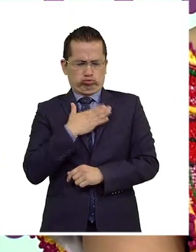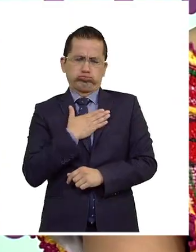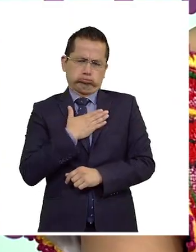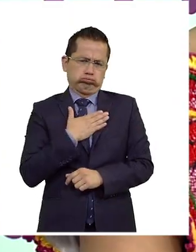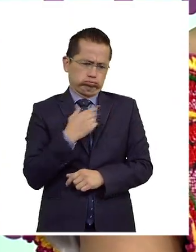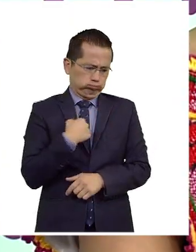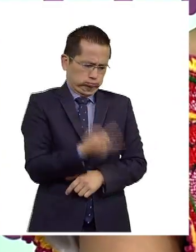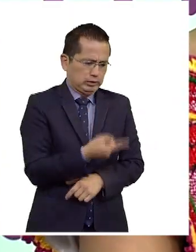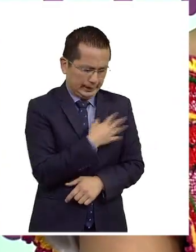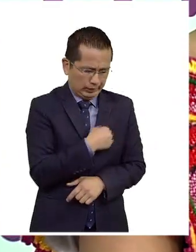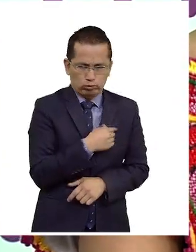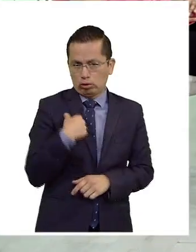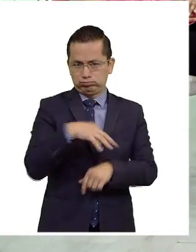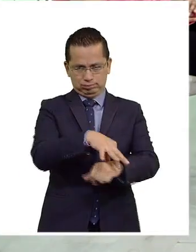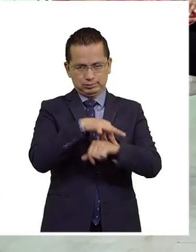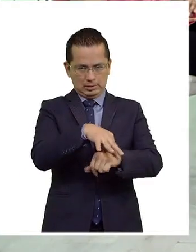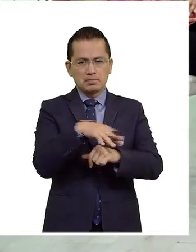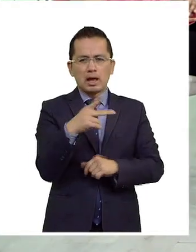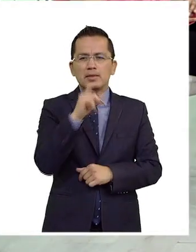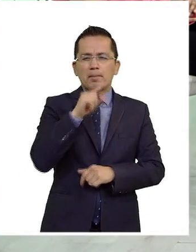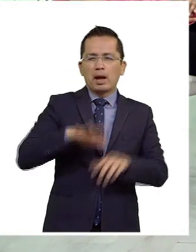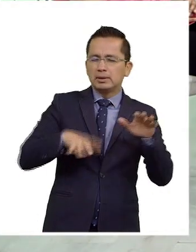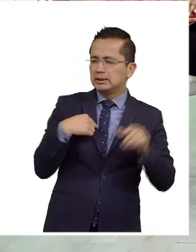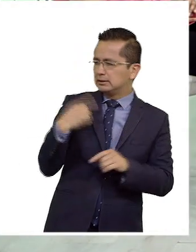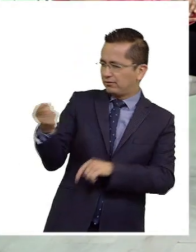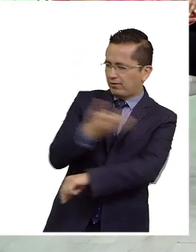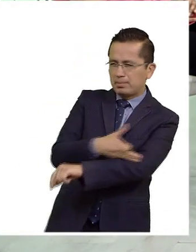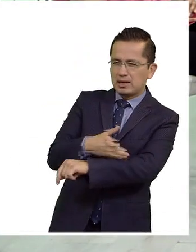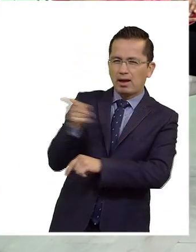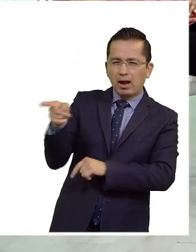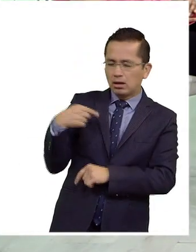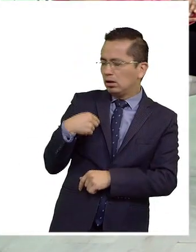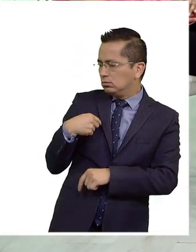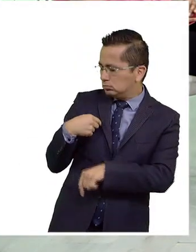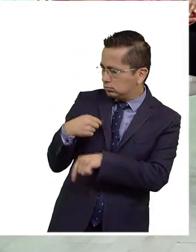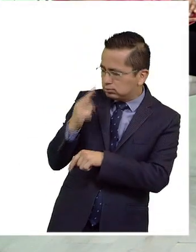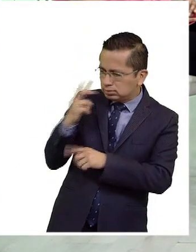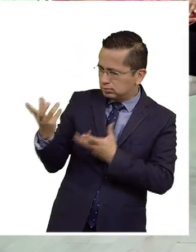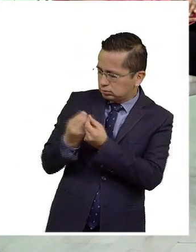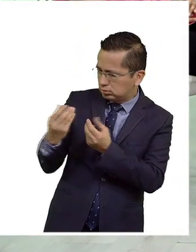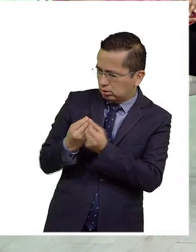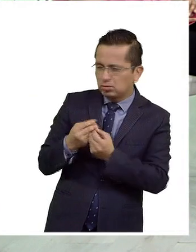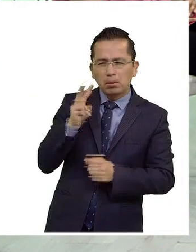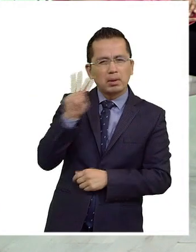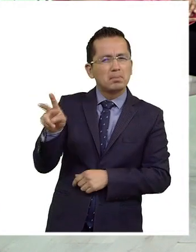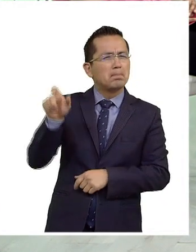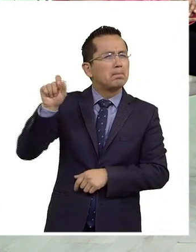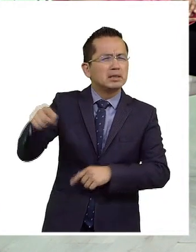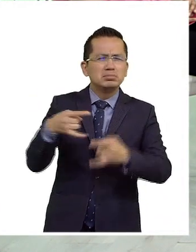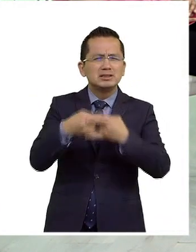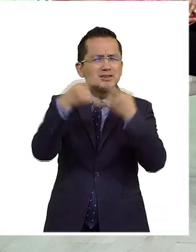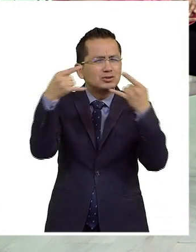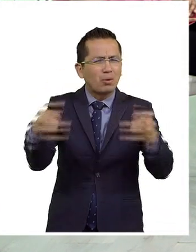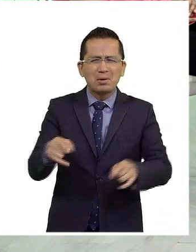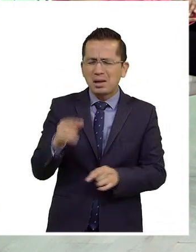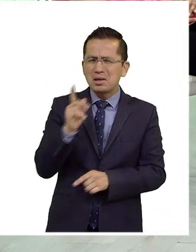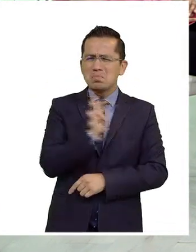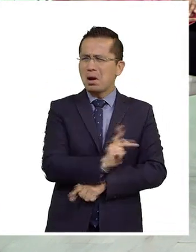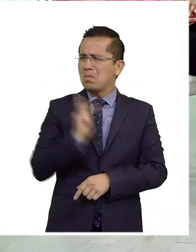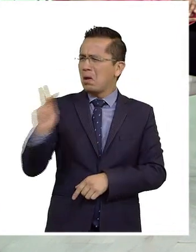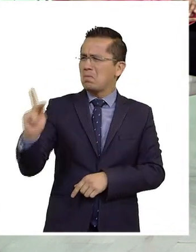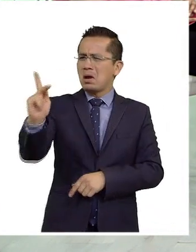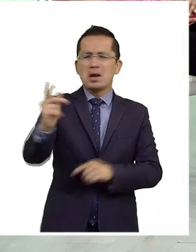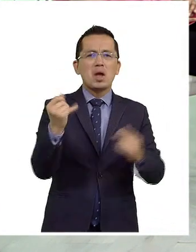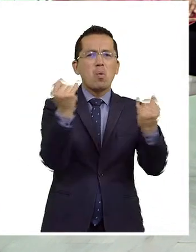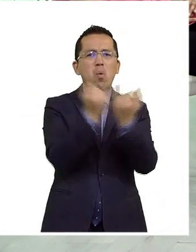que la historia se repite en todas las familias. Es como, desde qué edad mi hijo pensaba